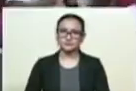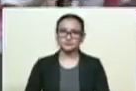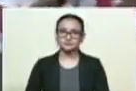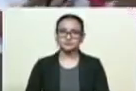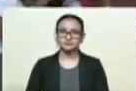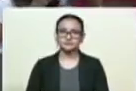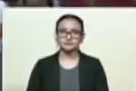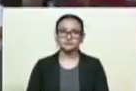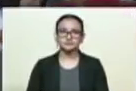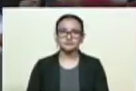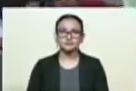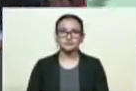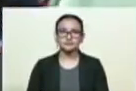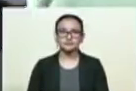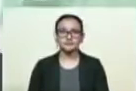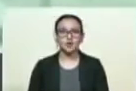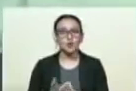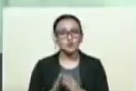Quiero que me escuchen bien.